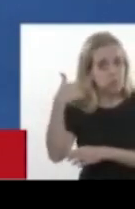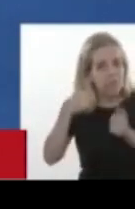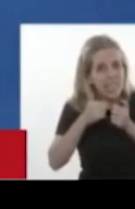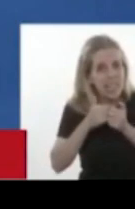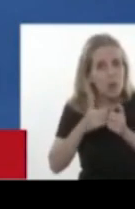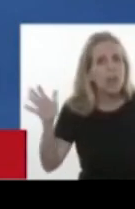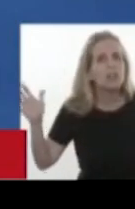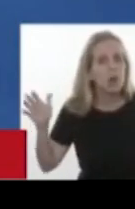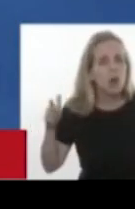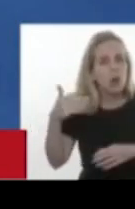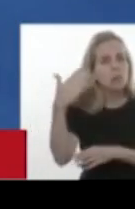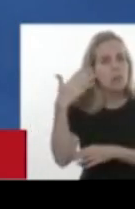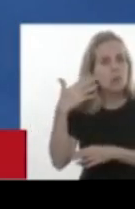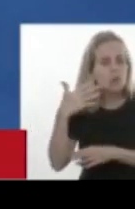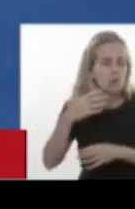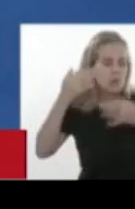formidable,